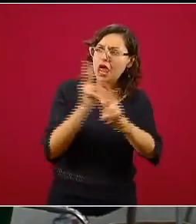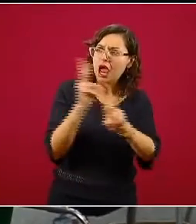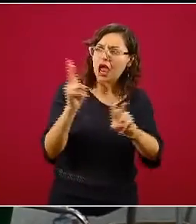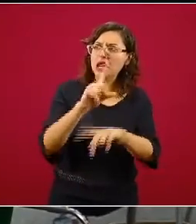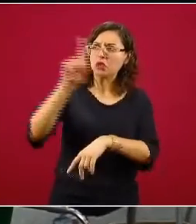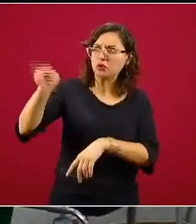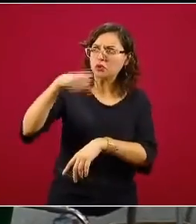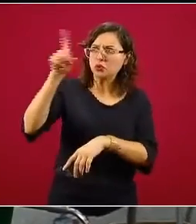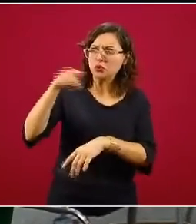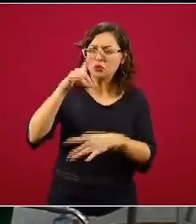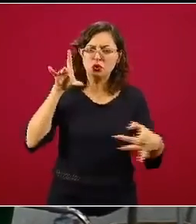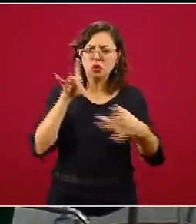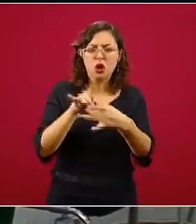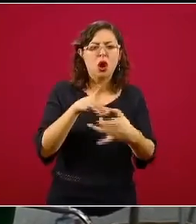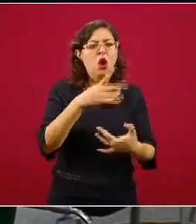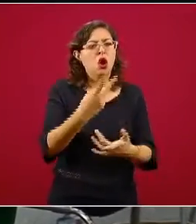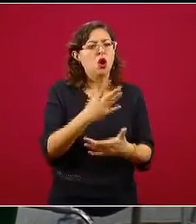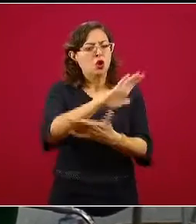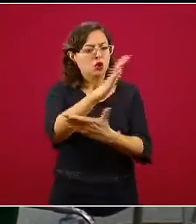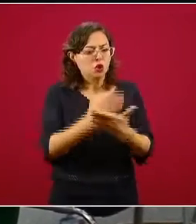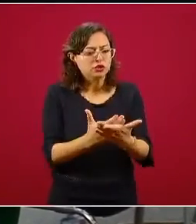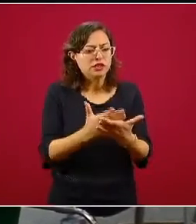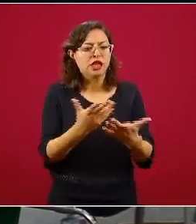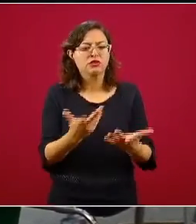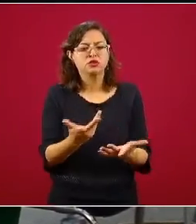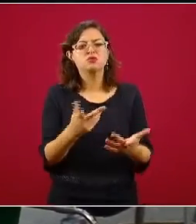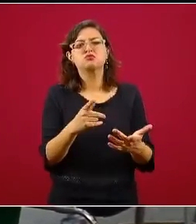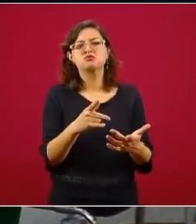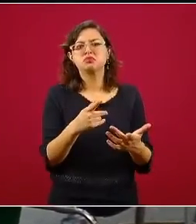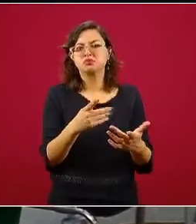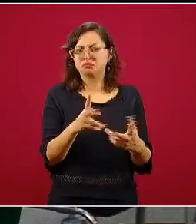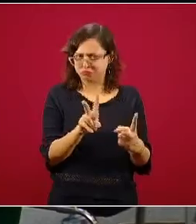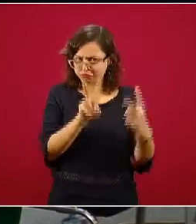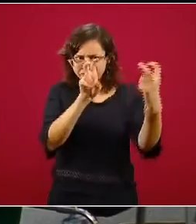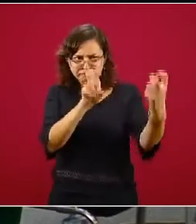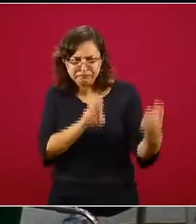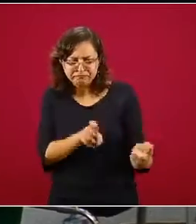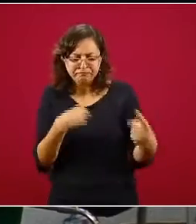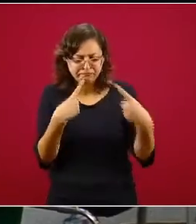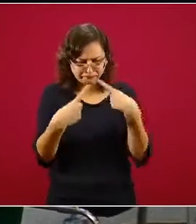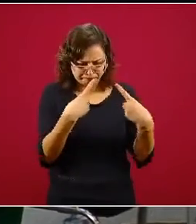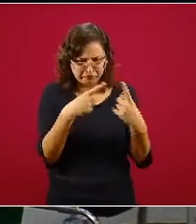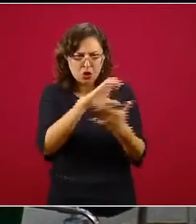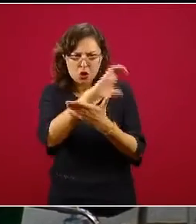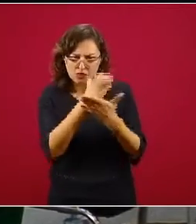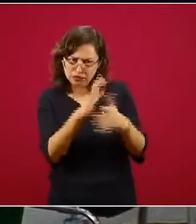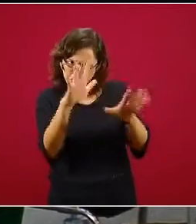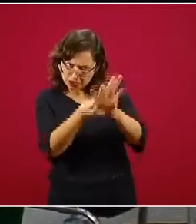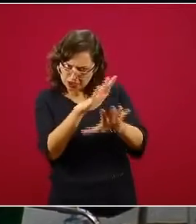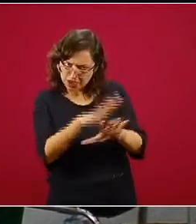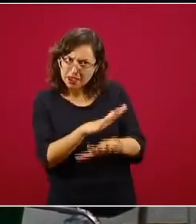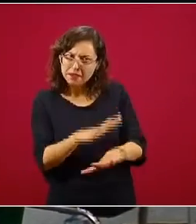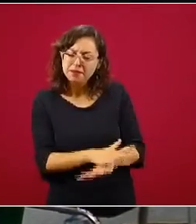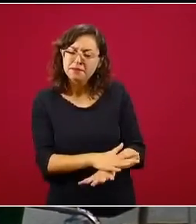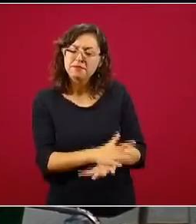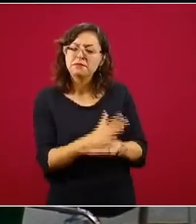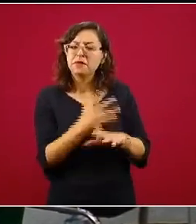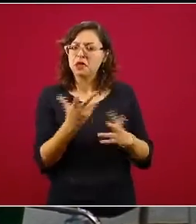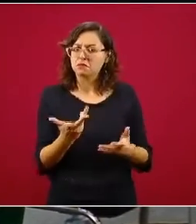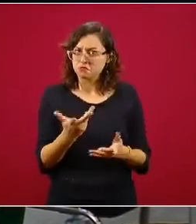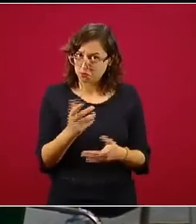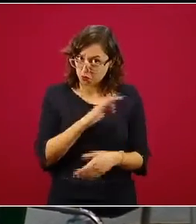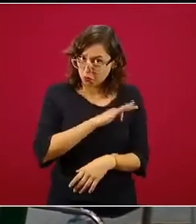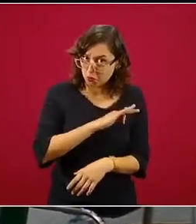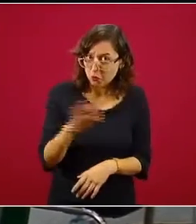los precios a los cuales se compraría la energía que ingresaría a la red, o es